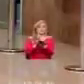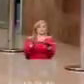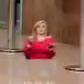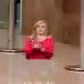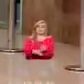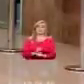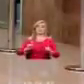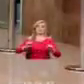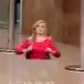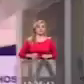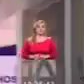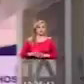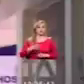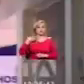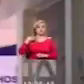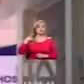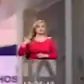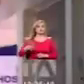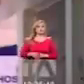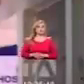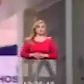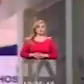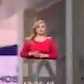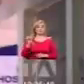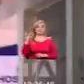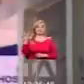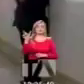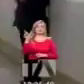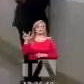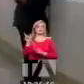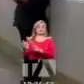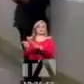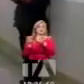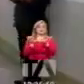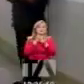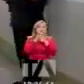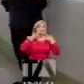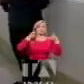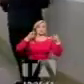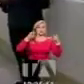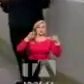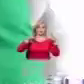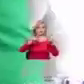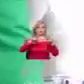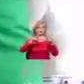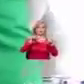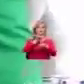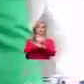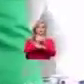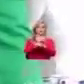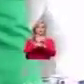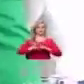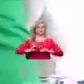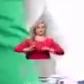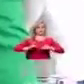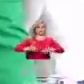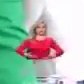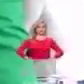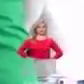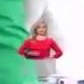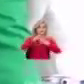sería imposible. Ahora se conoce que el carnet habría sido obtenido de forma irregular y el certificado médico del supuesto embarazo